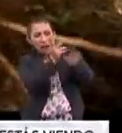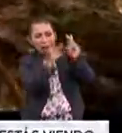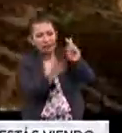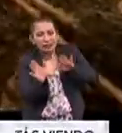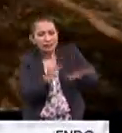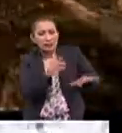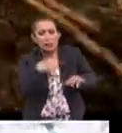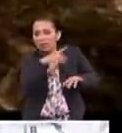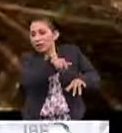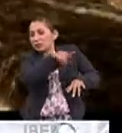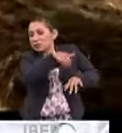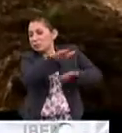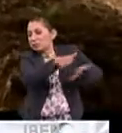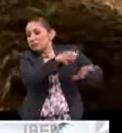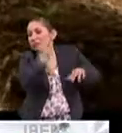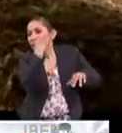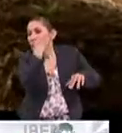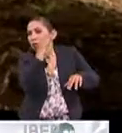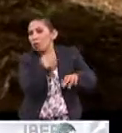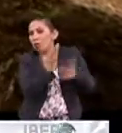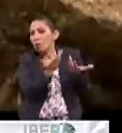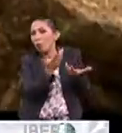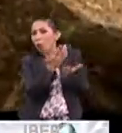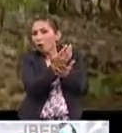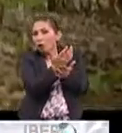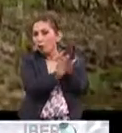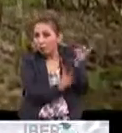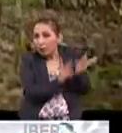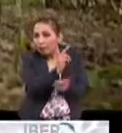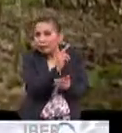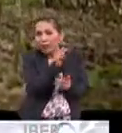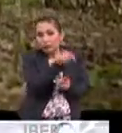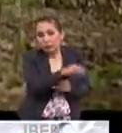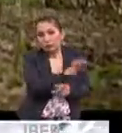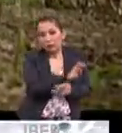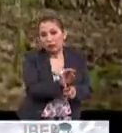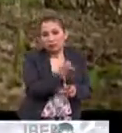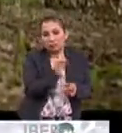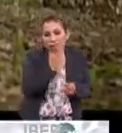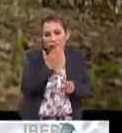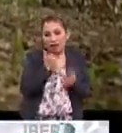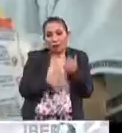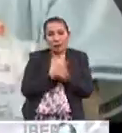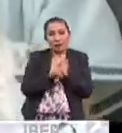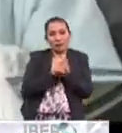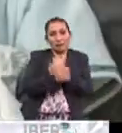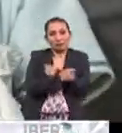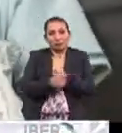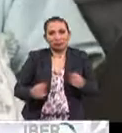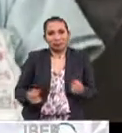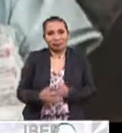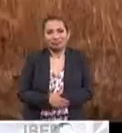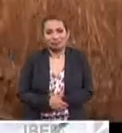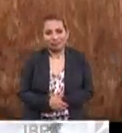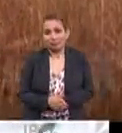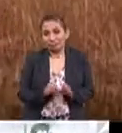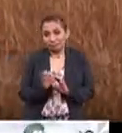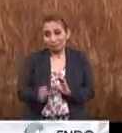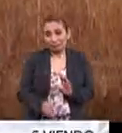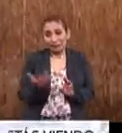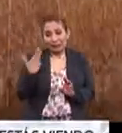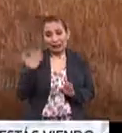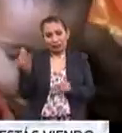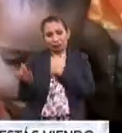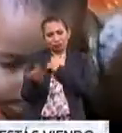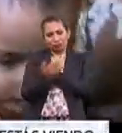a ir dejando de lado los alimentos menos procesados, con los cuales no tendríamos los problemas de obesidad, por ejemplo, ¿no? Y